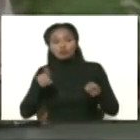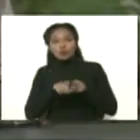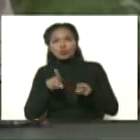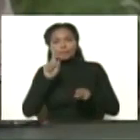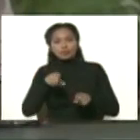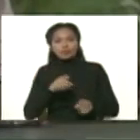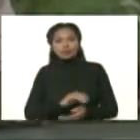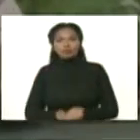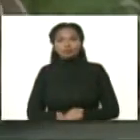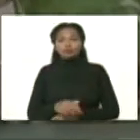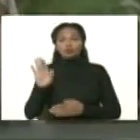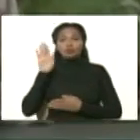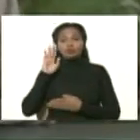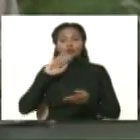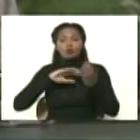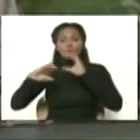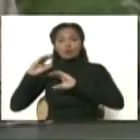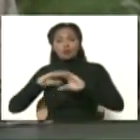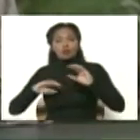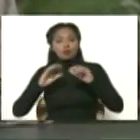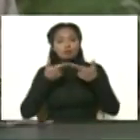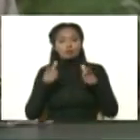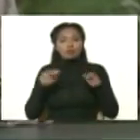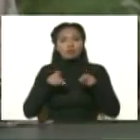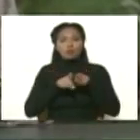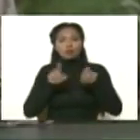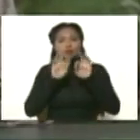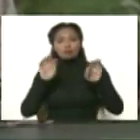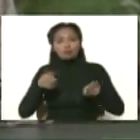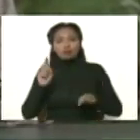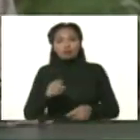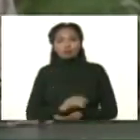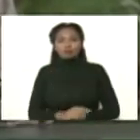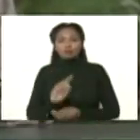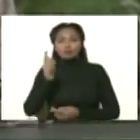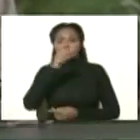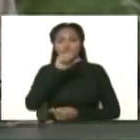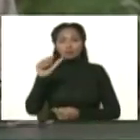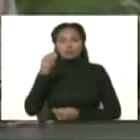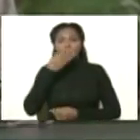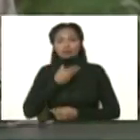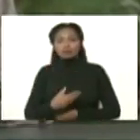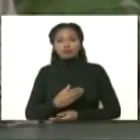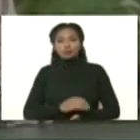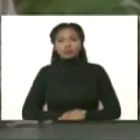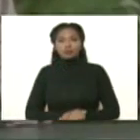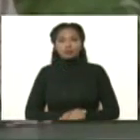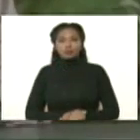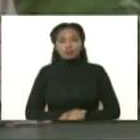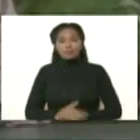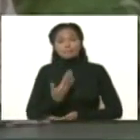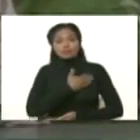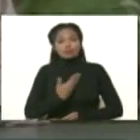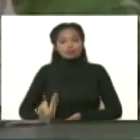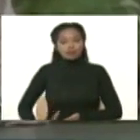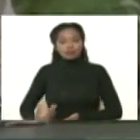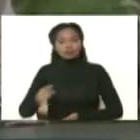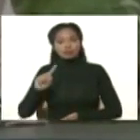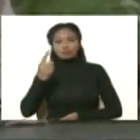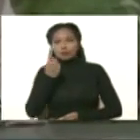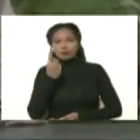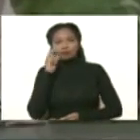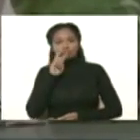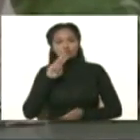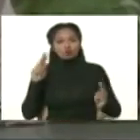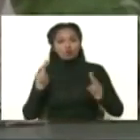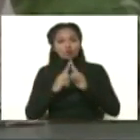tenemos el compromiso de los comunicadores populares, igual para la primera semana de diciembre. Presidente, no es la primera vez que